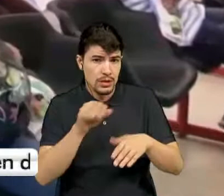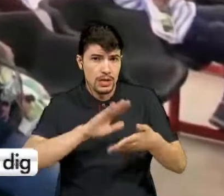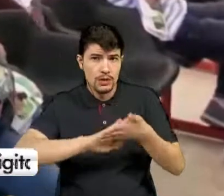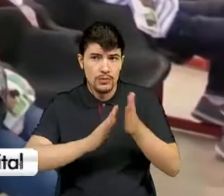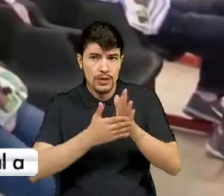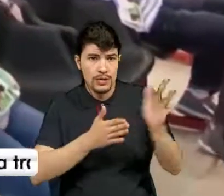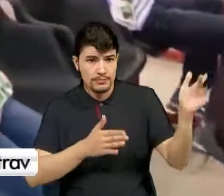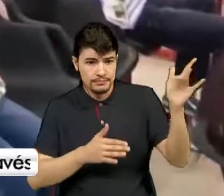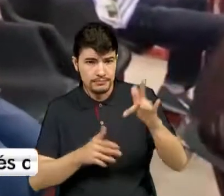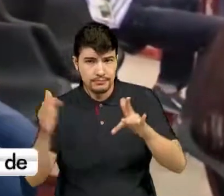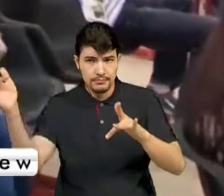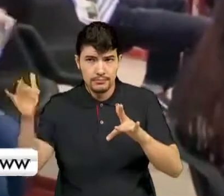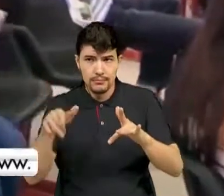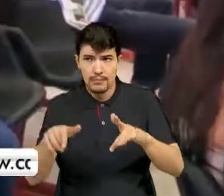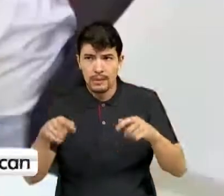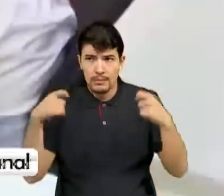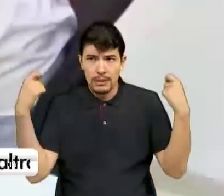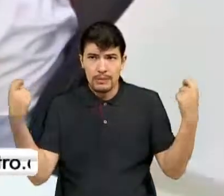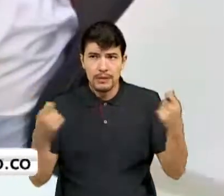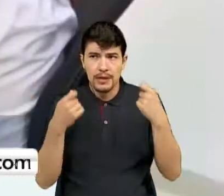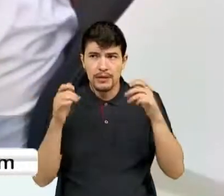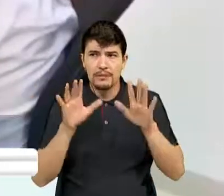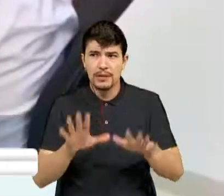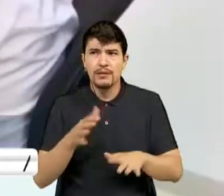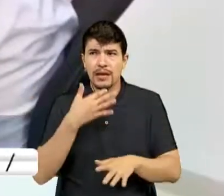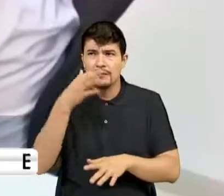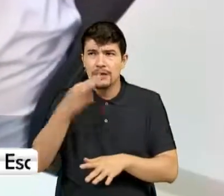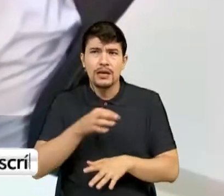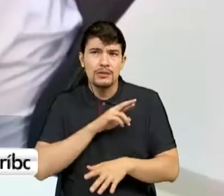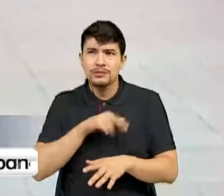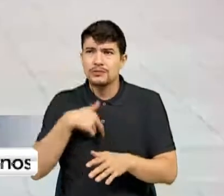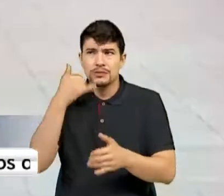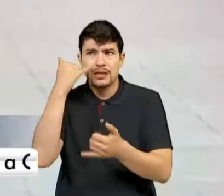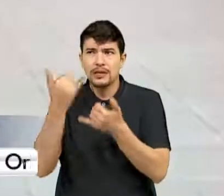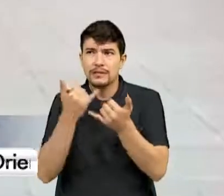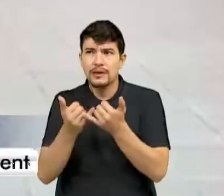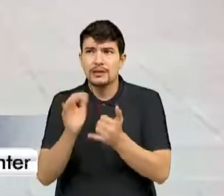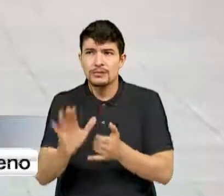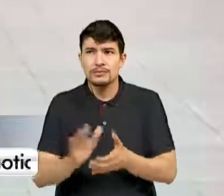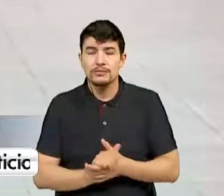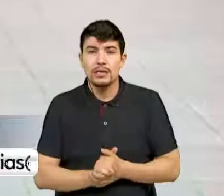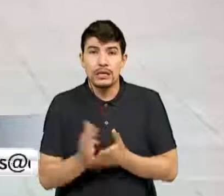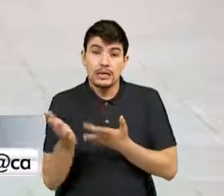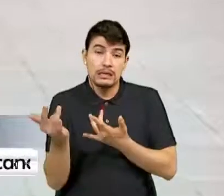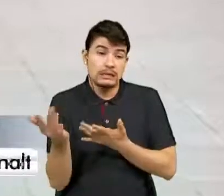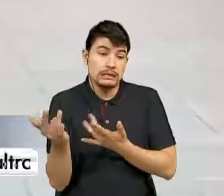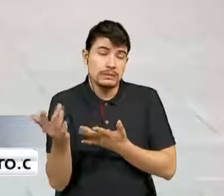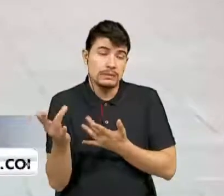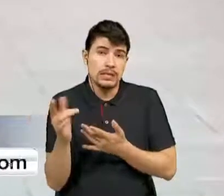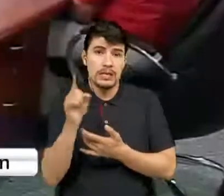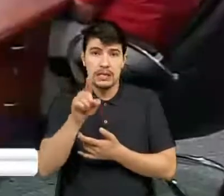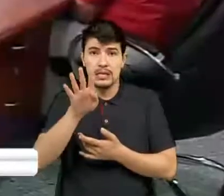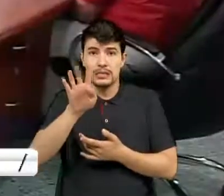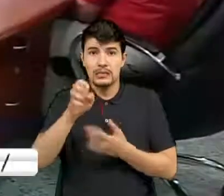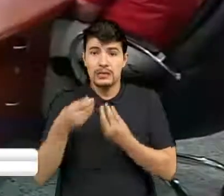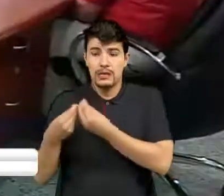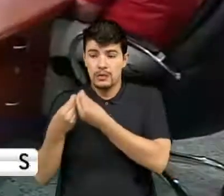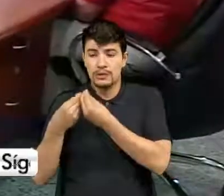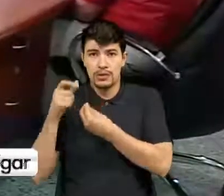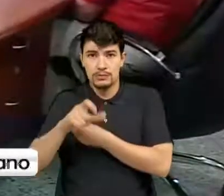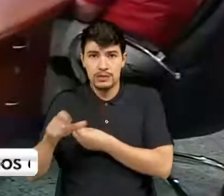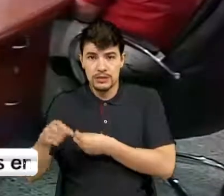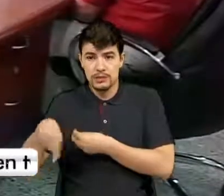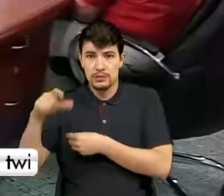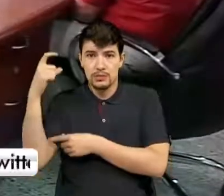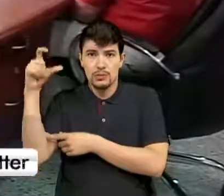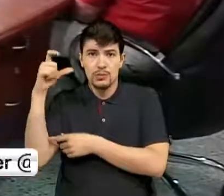venido promoviendo el paro, aunque la verdad es que tampoco los hemos identificado. Se esperará entonces que los 19 concejales de Cúcuta lleven